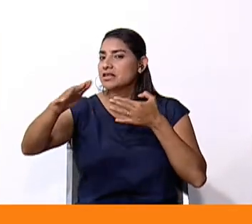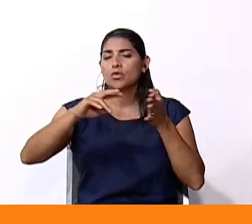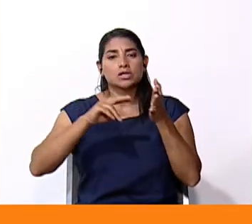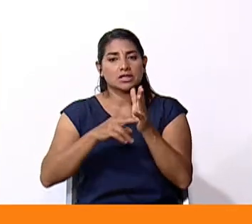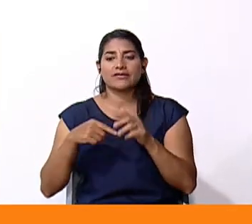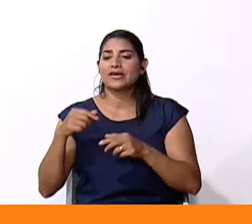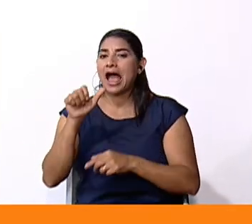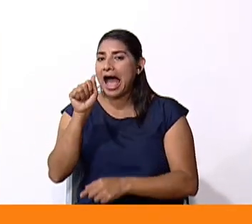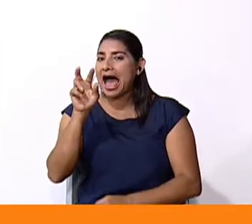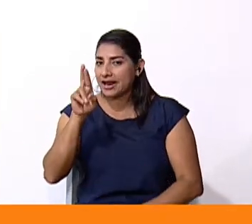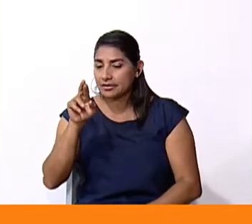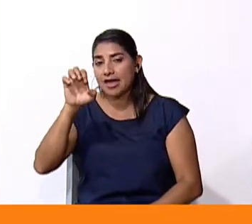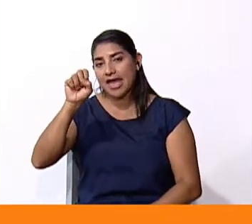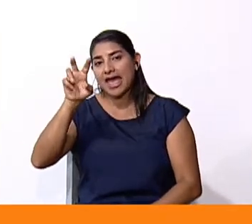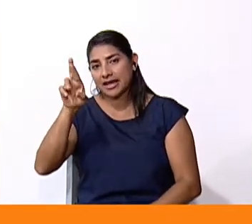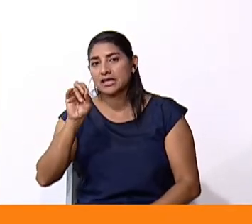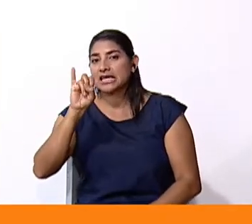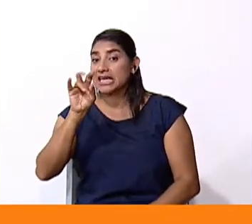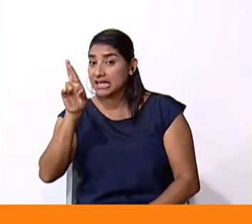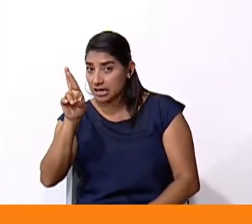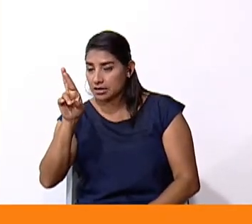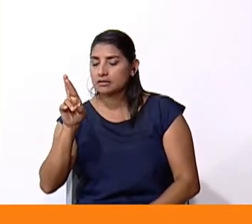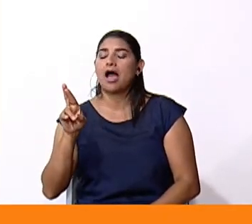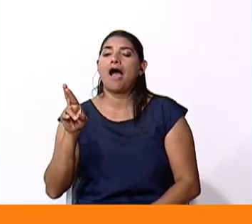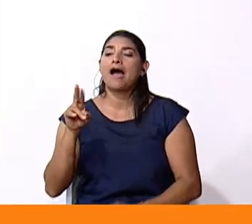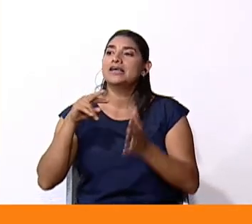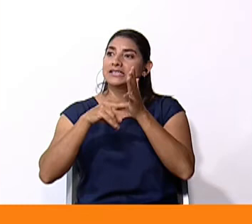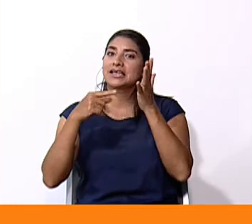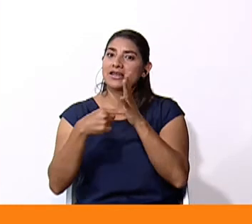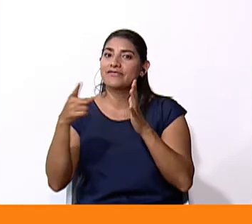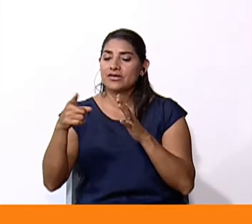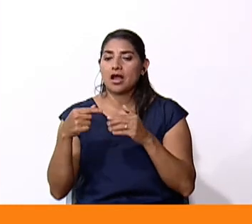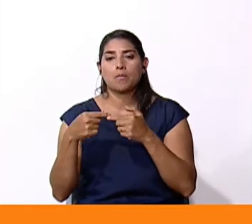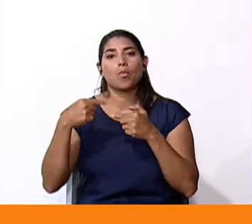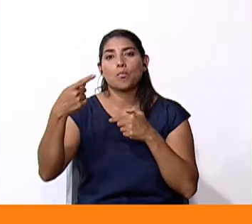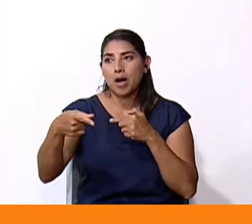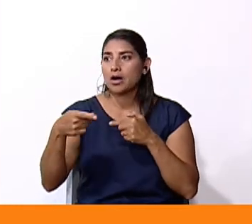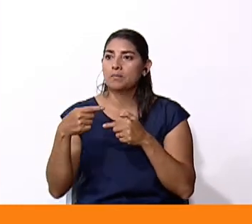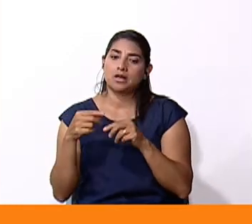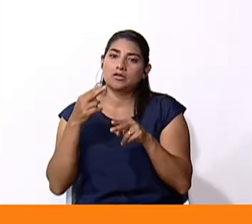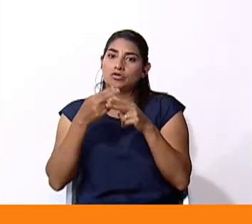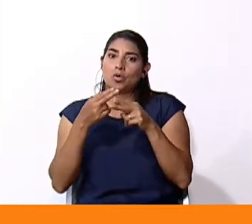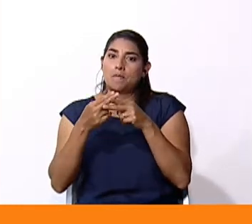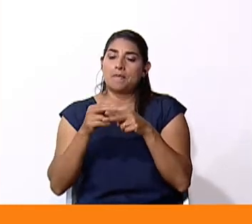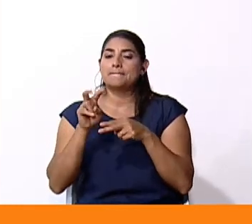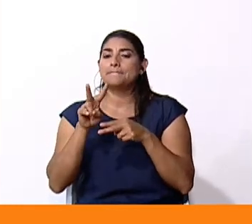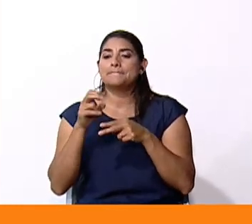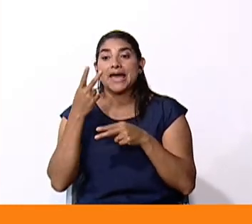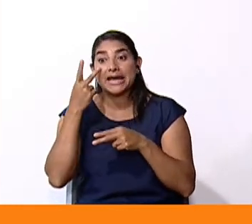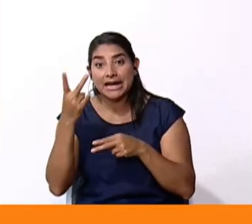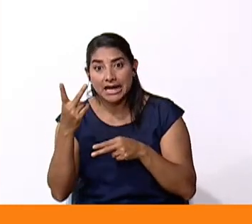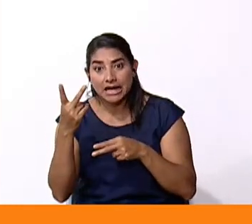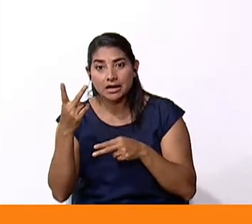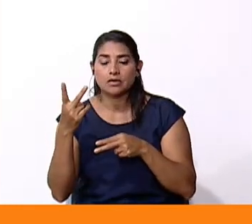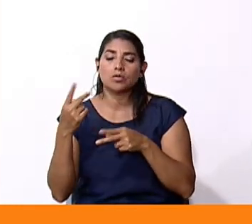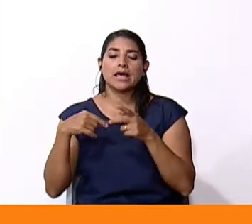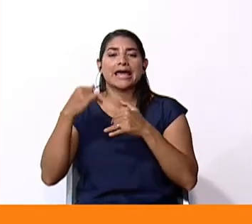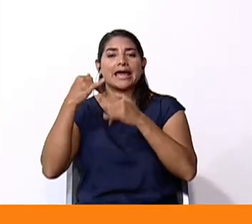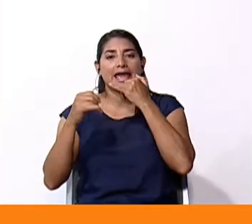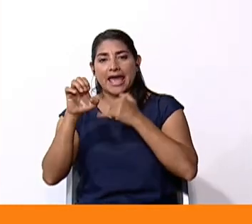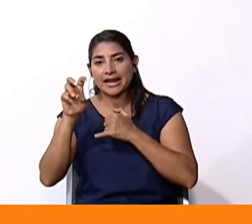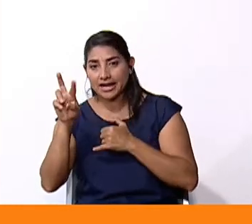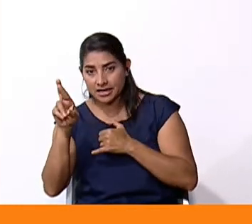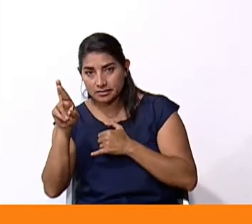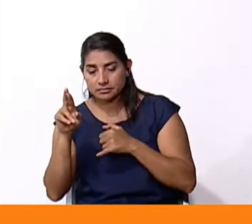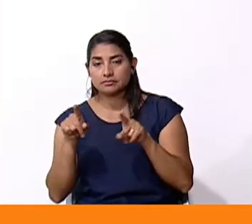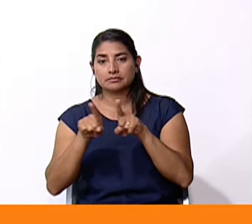infinitivos terminan en ar, o ir. Esto es como si dijéramos que el nombre de vimos es ver. Termina en